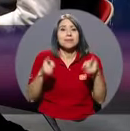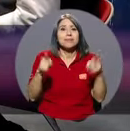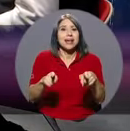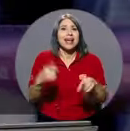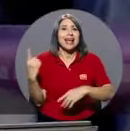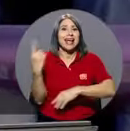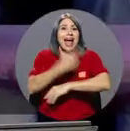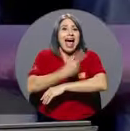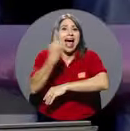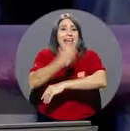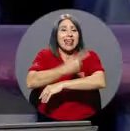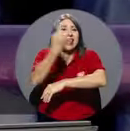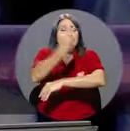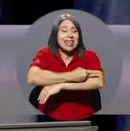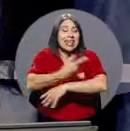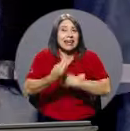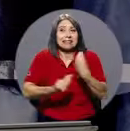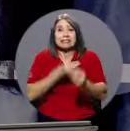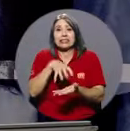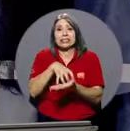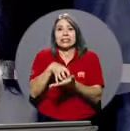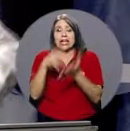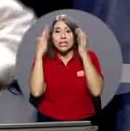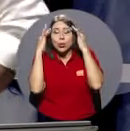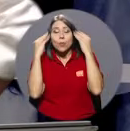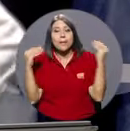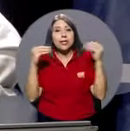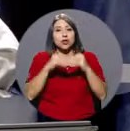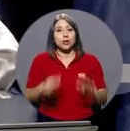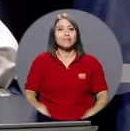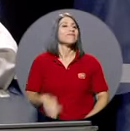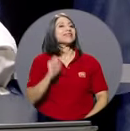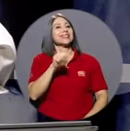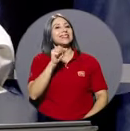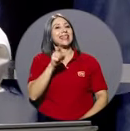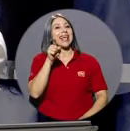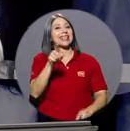día se pone, como dijo Roxana, con una incertidumbre